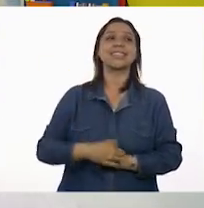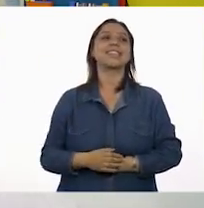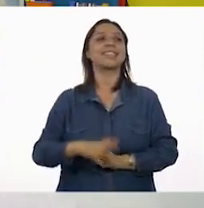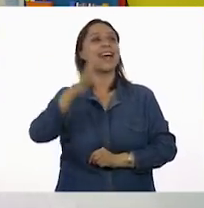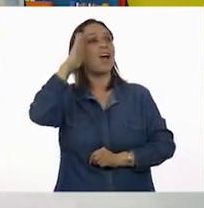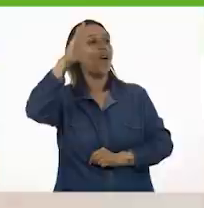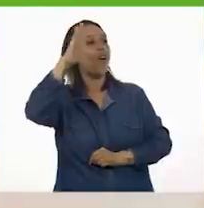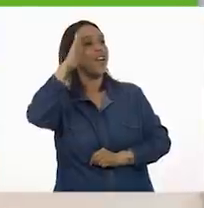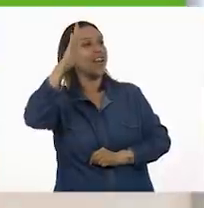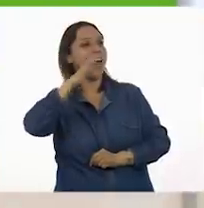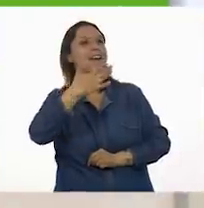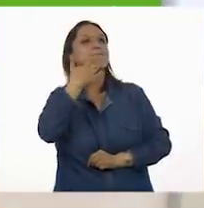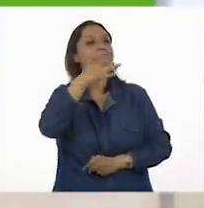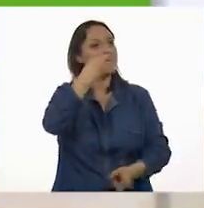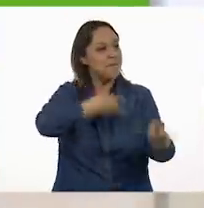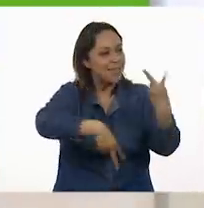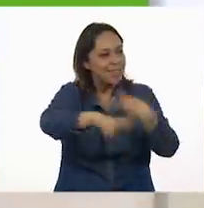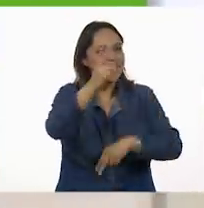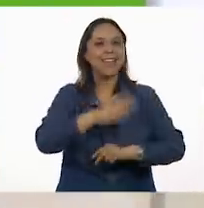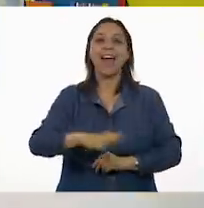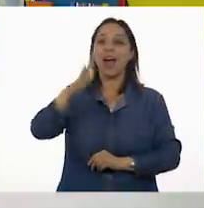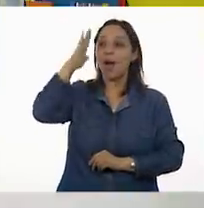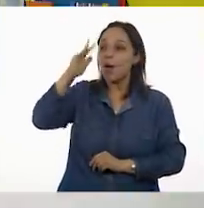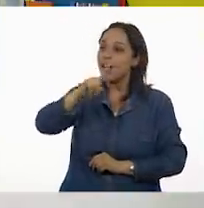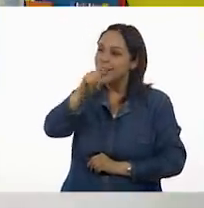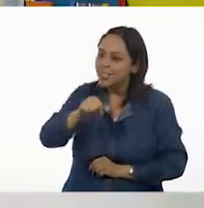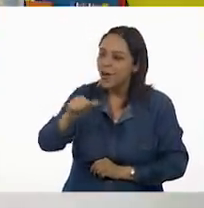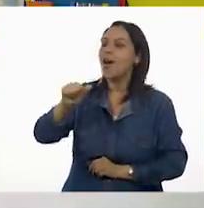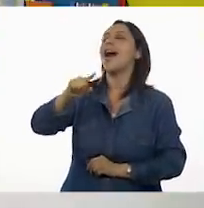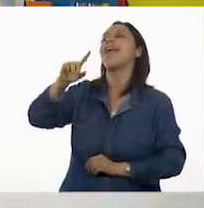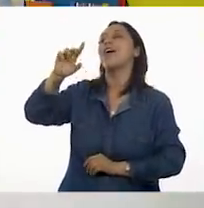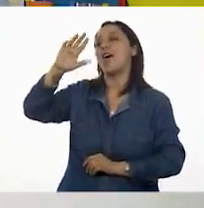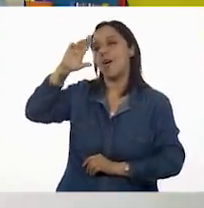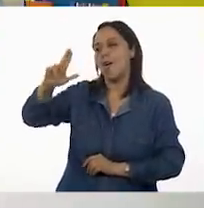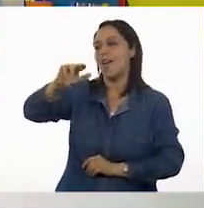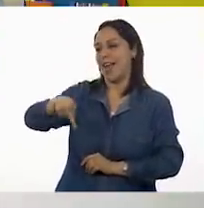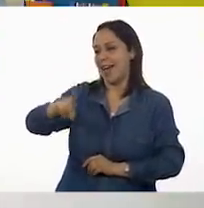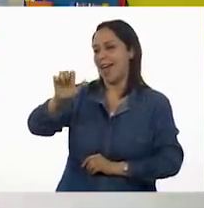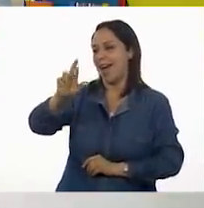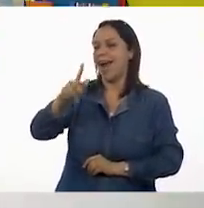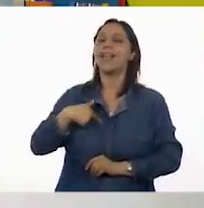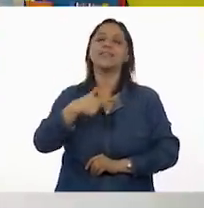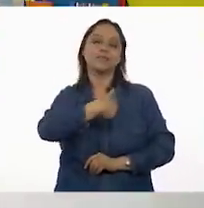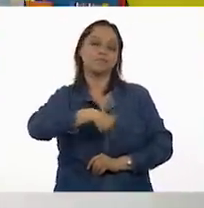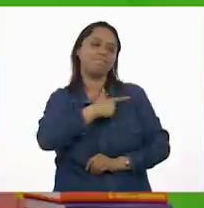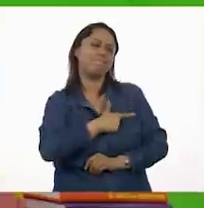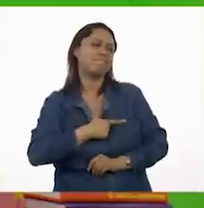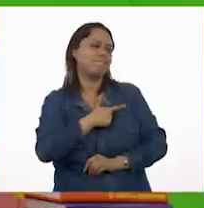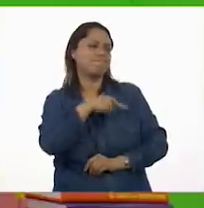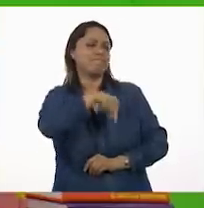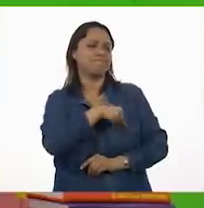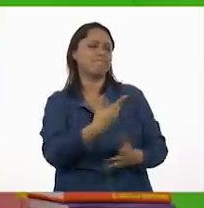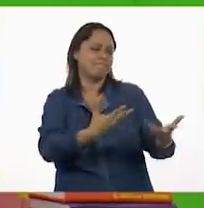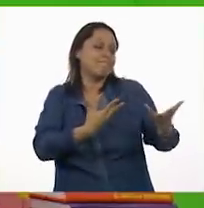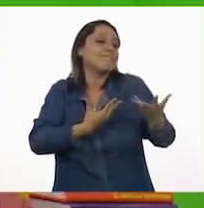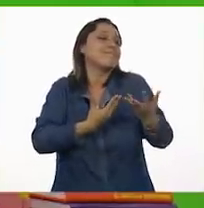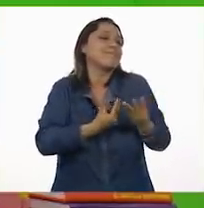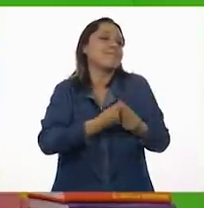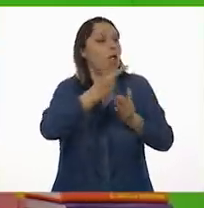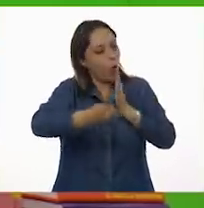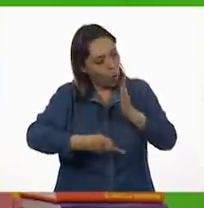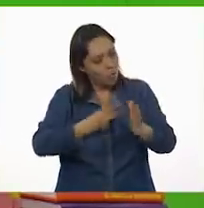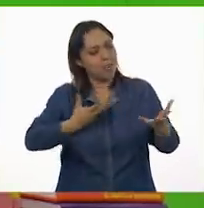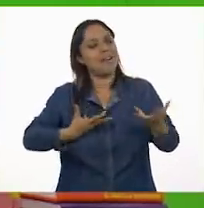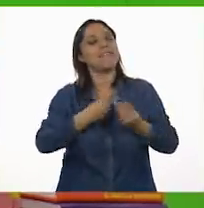¡Hola, Jess! ¡Bienvenida! Hola, Sohar. Hola, Carla. ¡Hola, Jess! Nos da mucho gusto que vengas aquí al programa a jugar una vez más